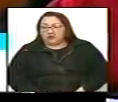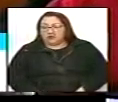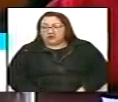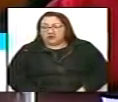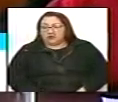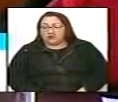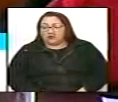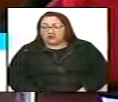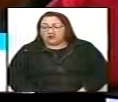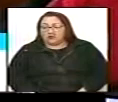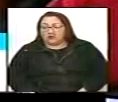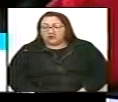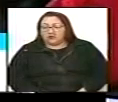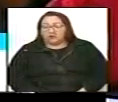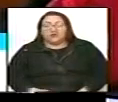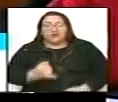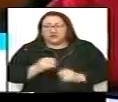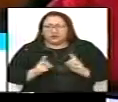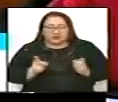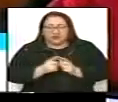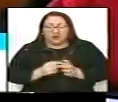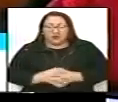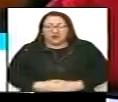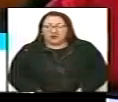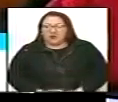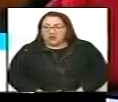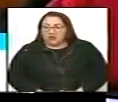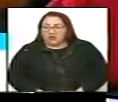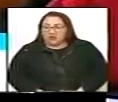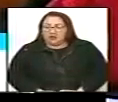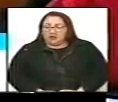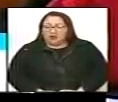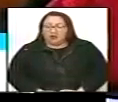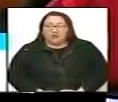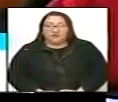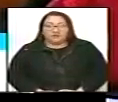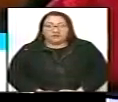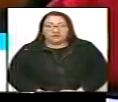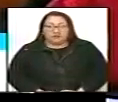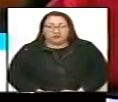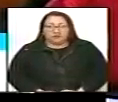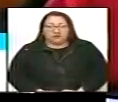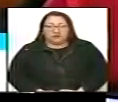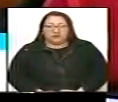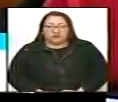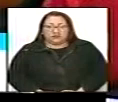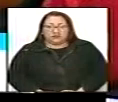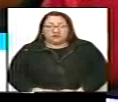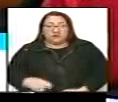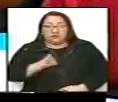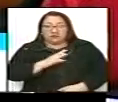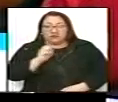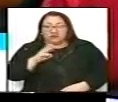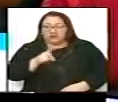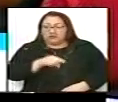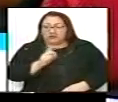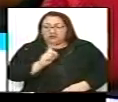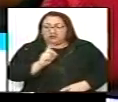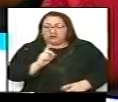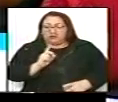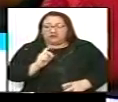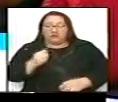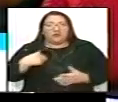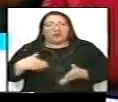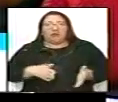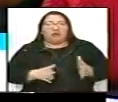Voy a tratar de concluir brevemente, si no me apunto, pero para no apuntar, para no desviar, no demorar. La fiscal de la Nación dijo que ella no se va a acomodar a los